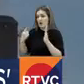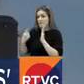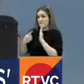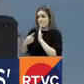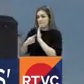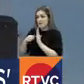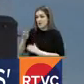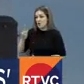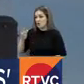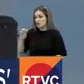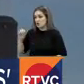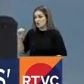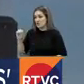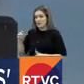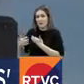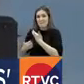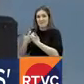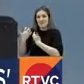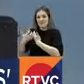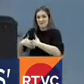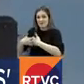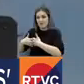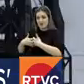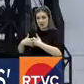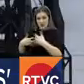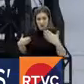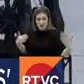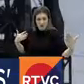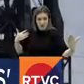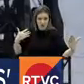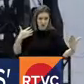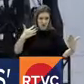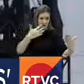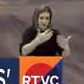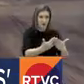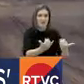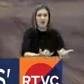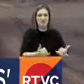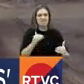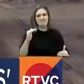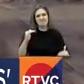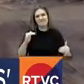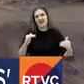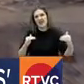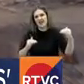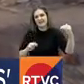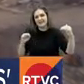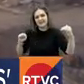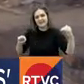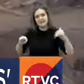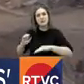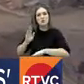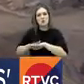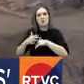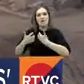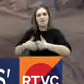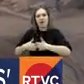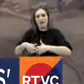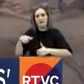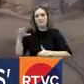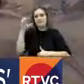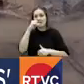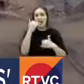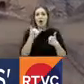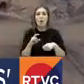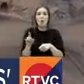era preindustrial, tendrían una relación causal con esa tendencia al alza. Llevarla a pique solo depende del gradual desuso